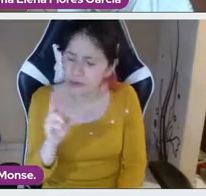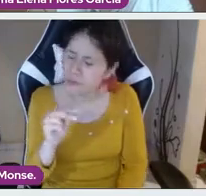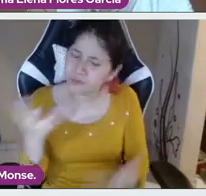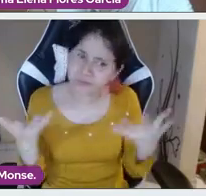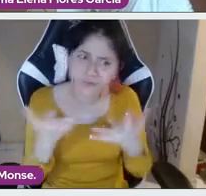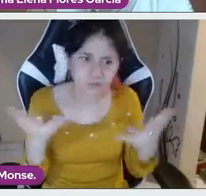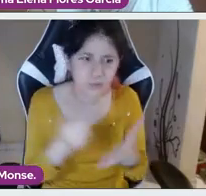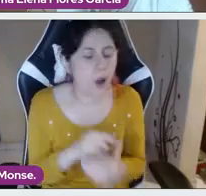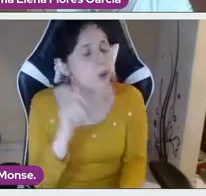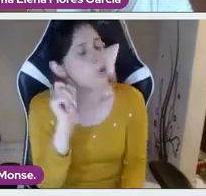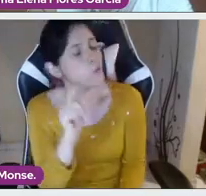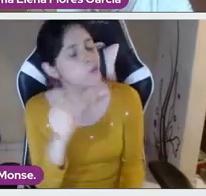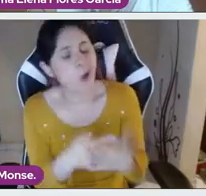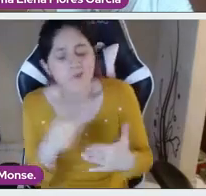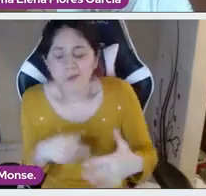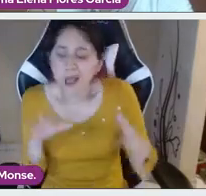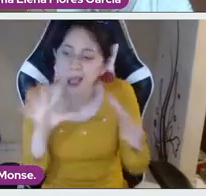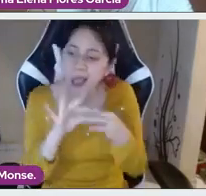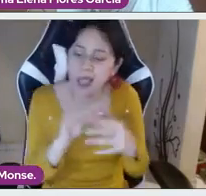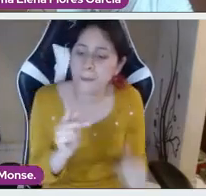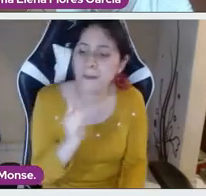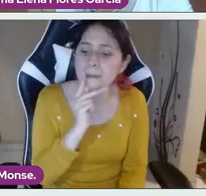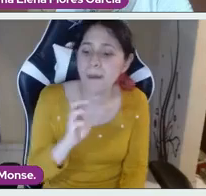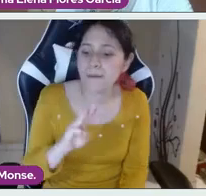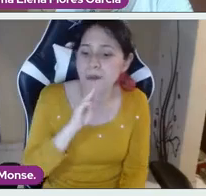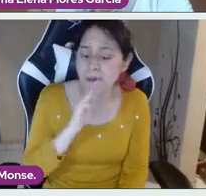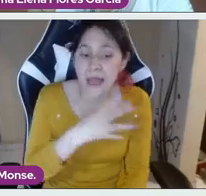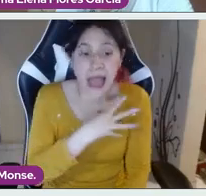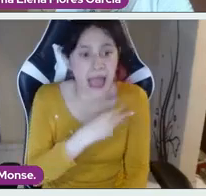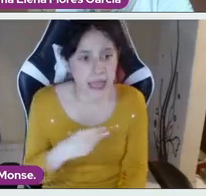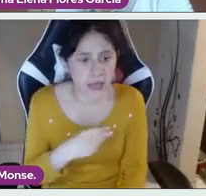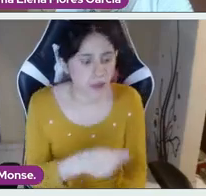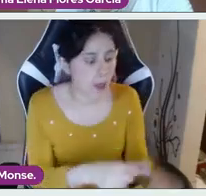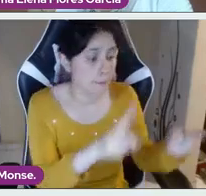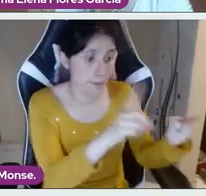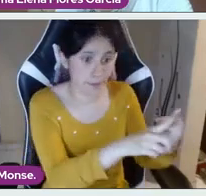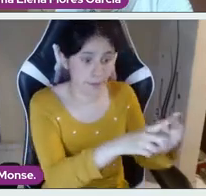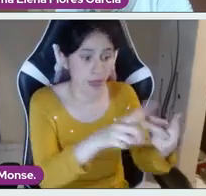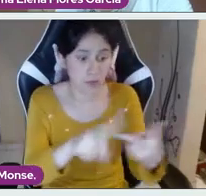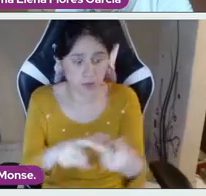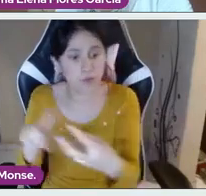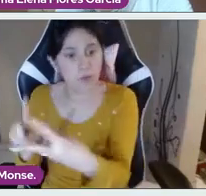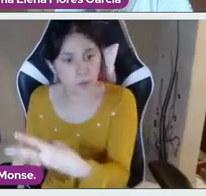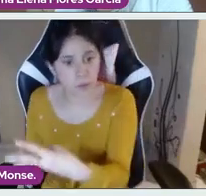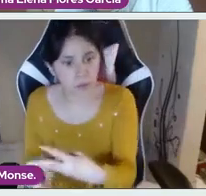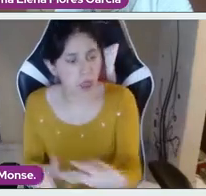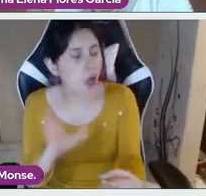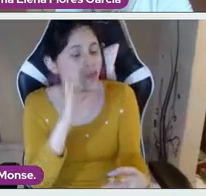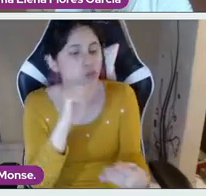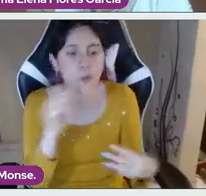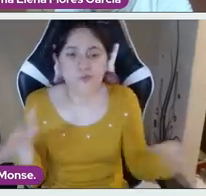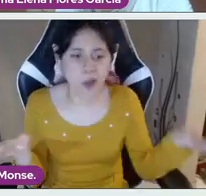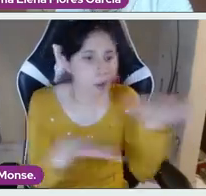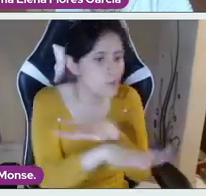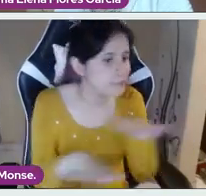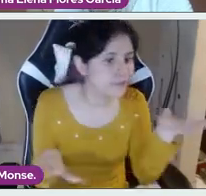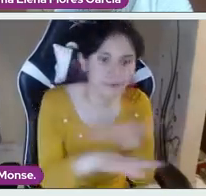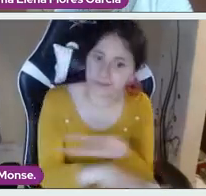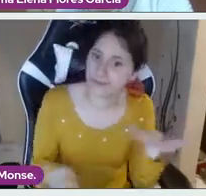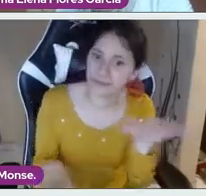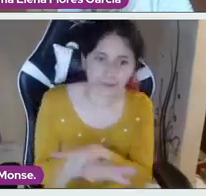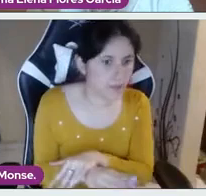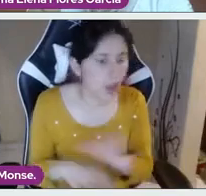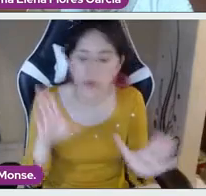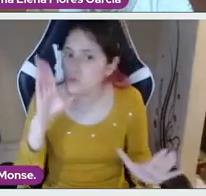mismo esquema. Papá, mamá, hijos. O sea, no podemos, no puede sustituir a mamá ni este puede sustituir a papá, no